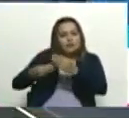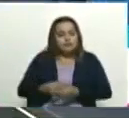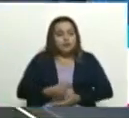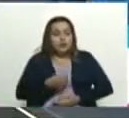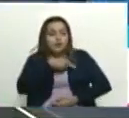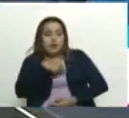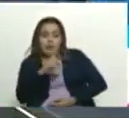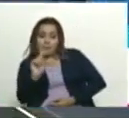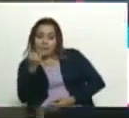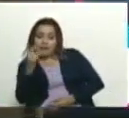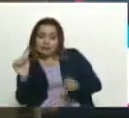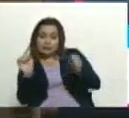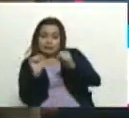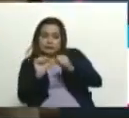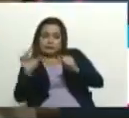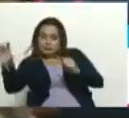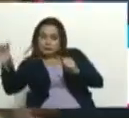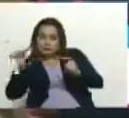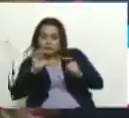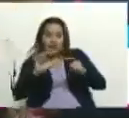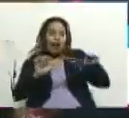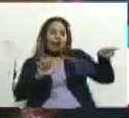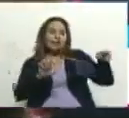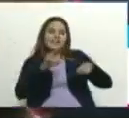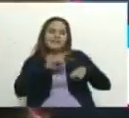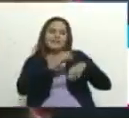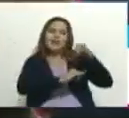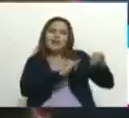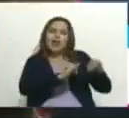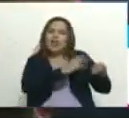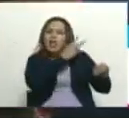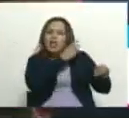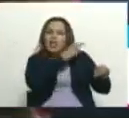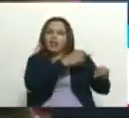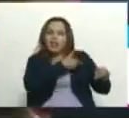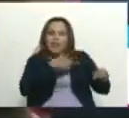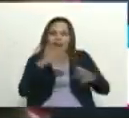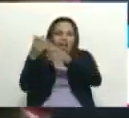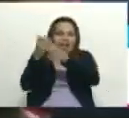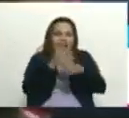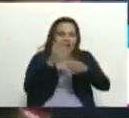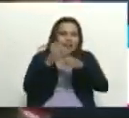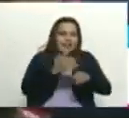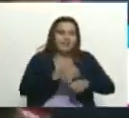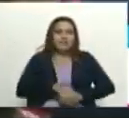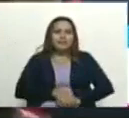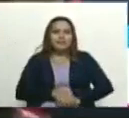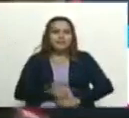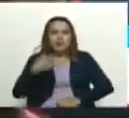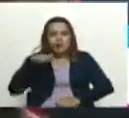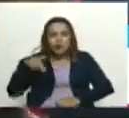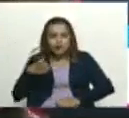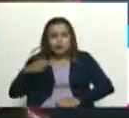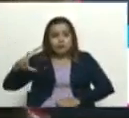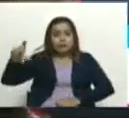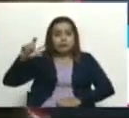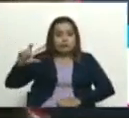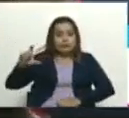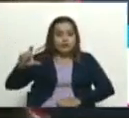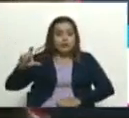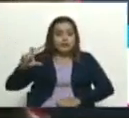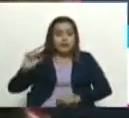descongelamos, ese es el hermano de Williamnis que está ahí también, quiere el micrófono. Así es. Nosotros ponemos a